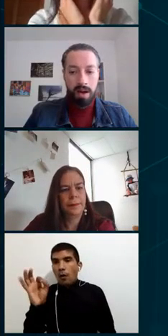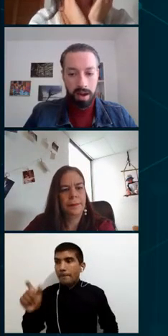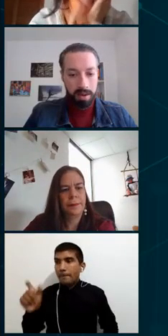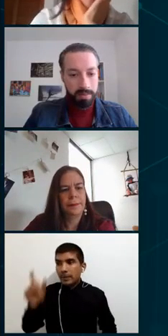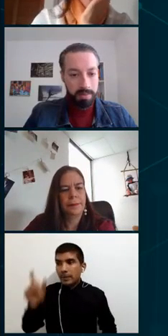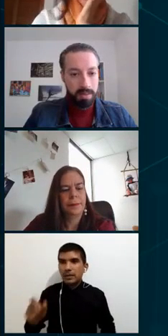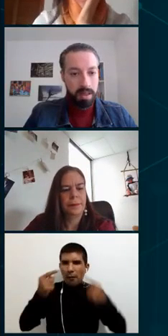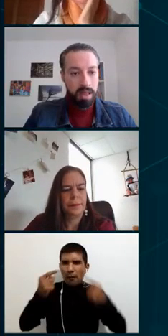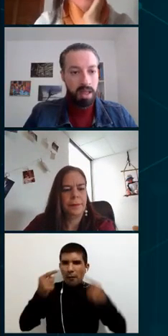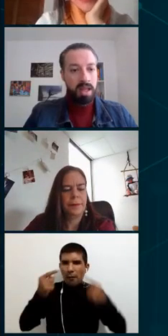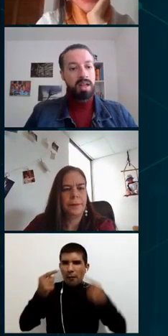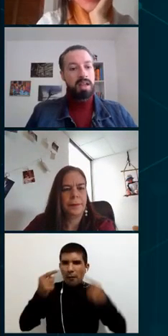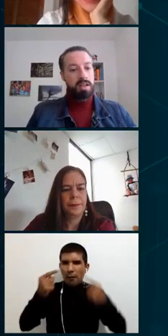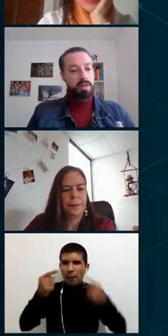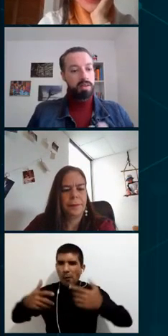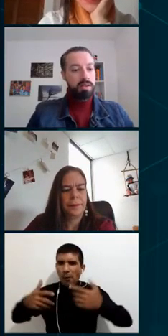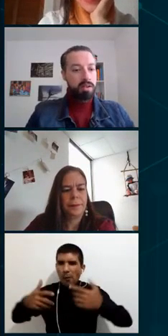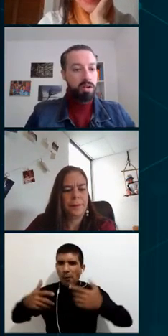poderlo trabajar.